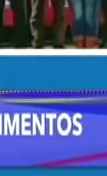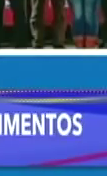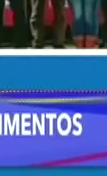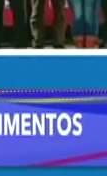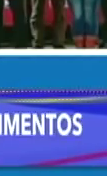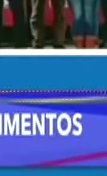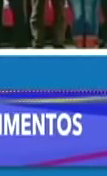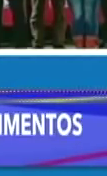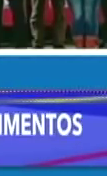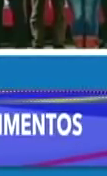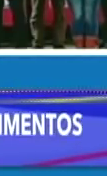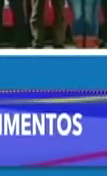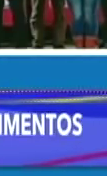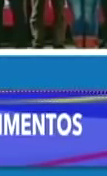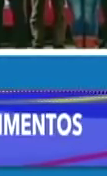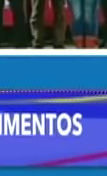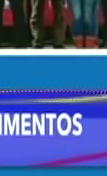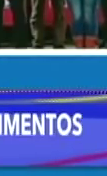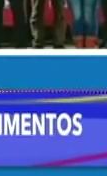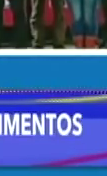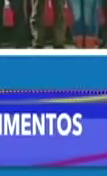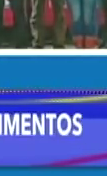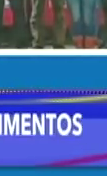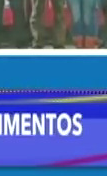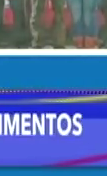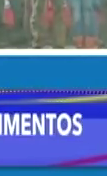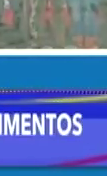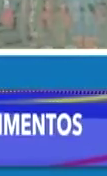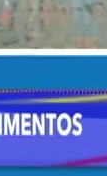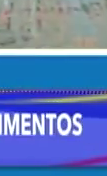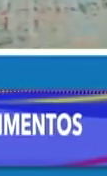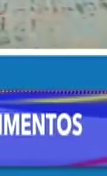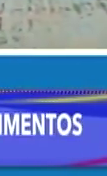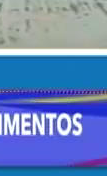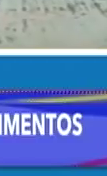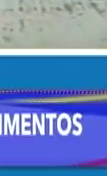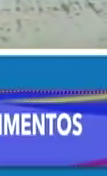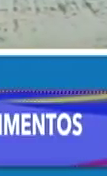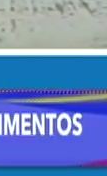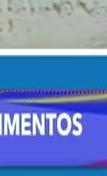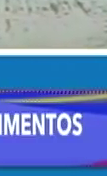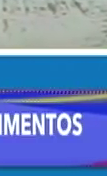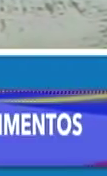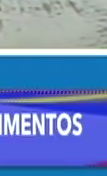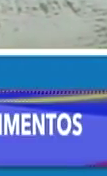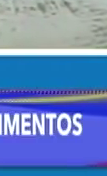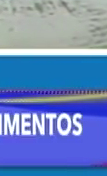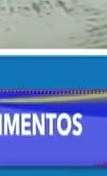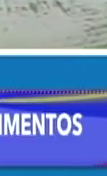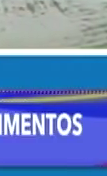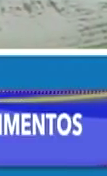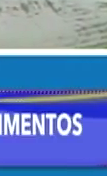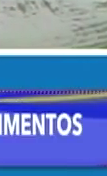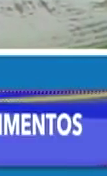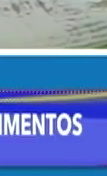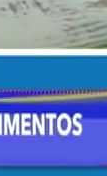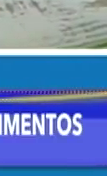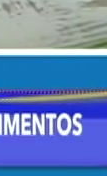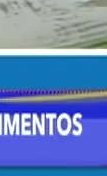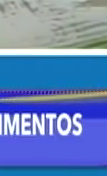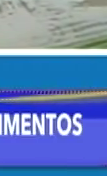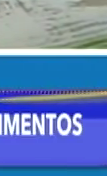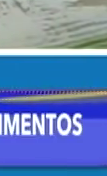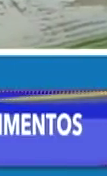todo el poder económico financiero político espiritual que yo pueda tener poder moral al servicio de los productores